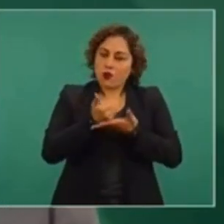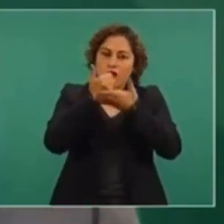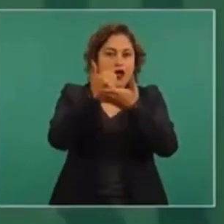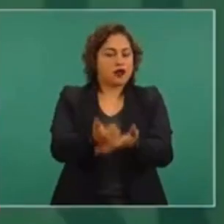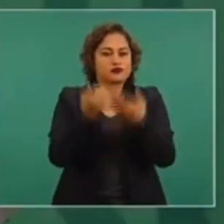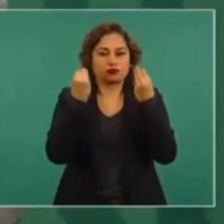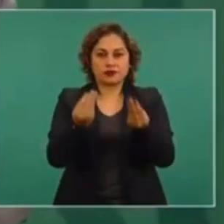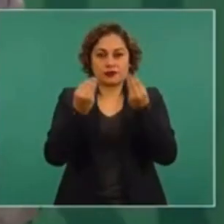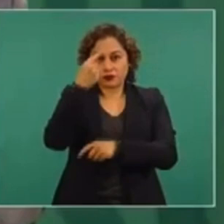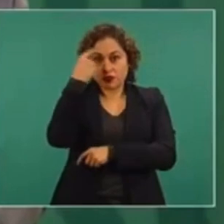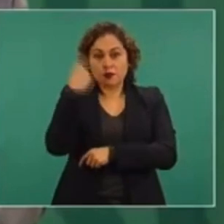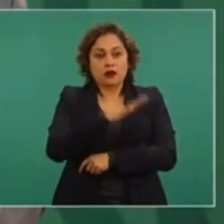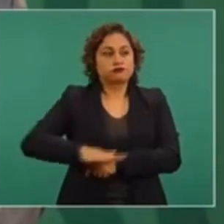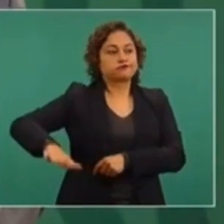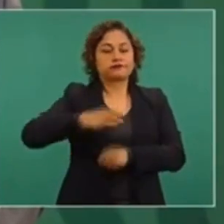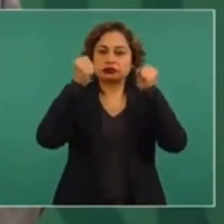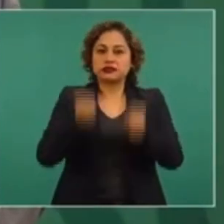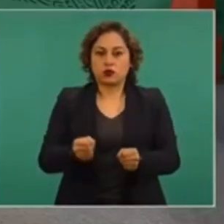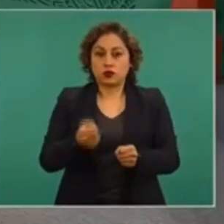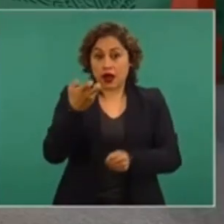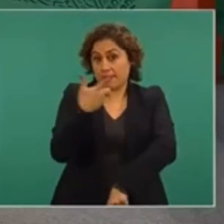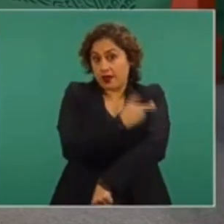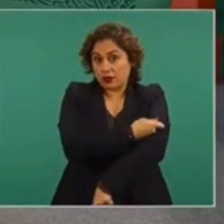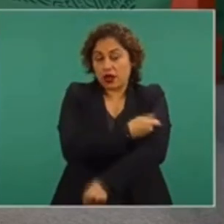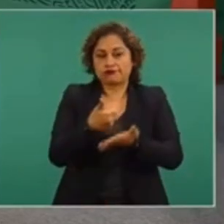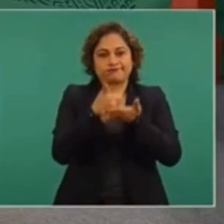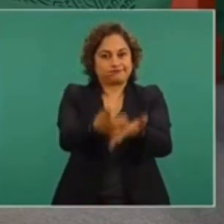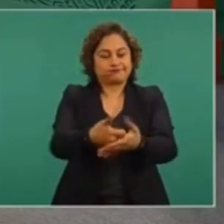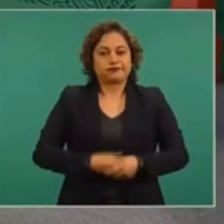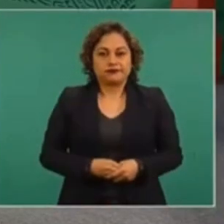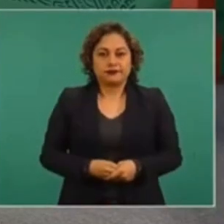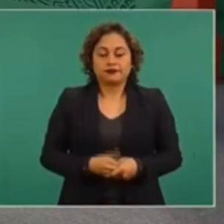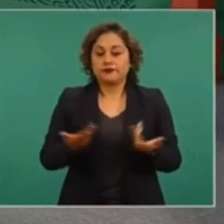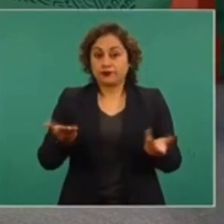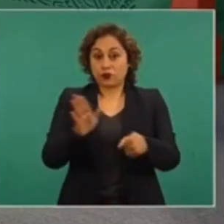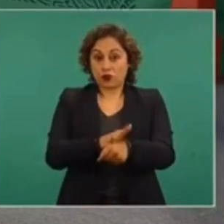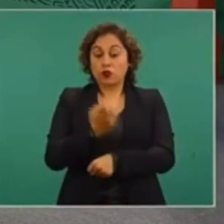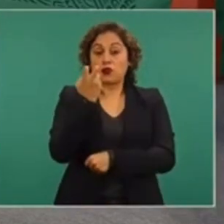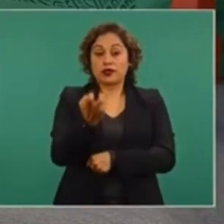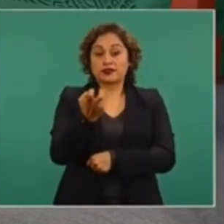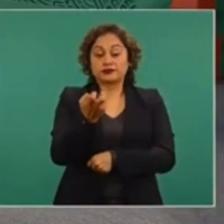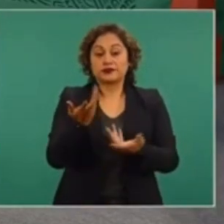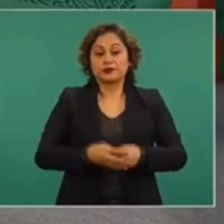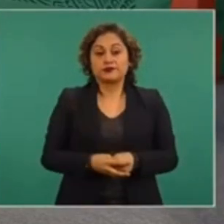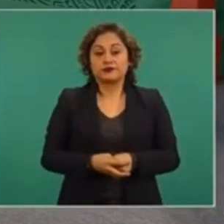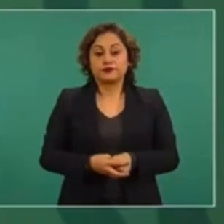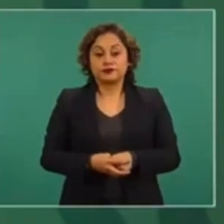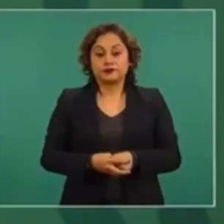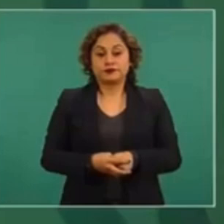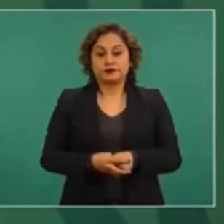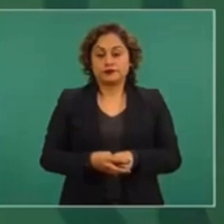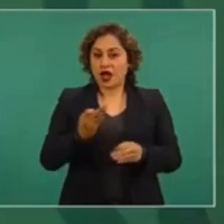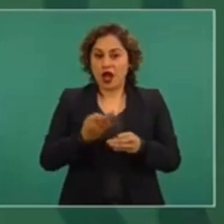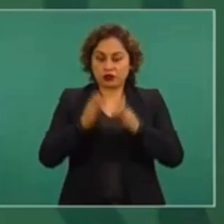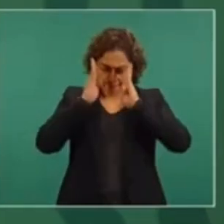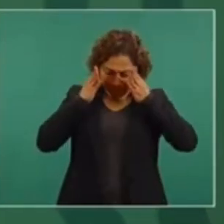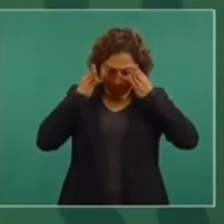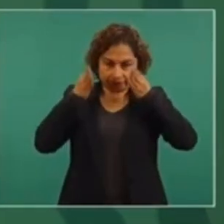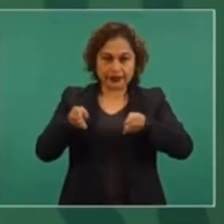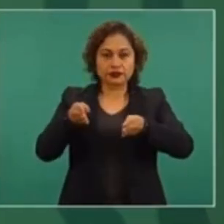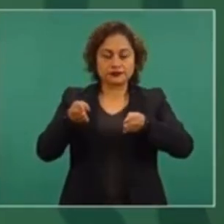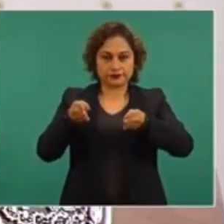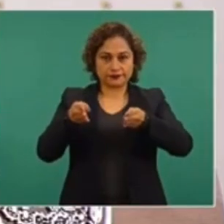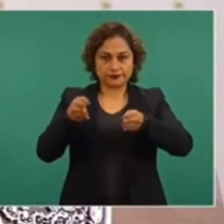más seguridad, la vacuna. Por eso estamos aplicándonos a fondo